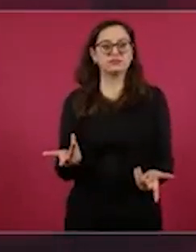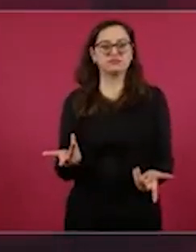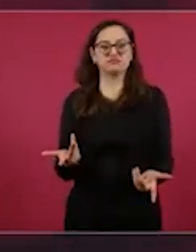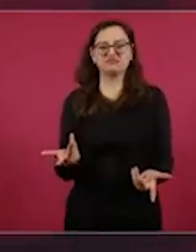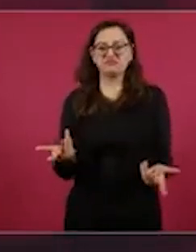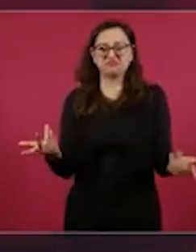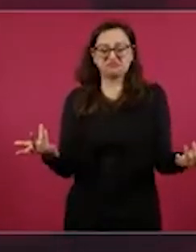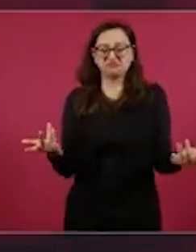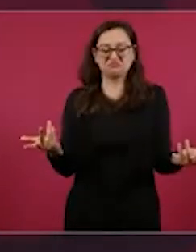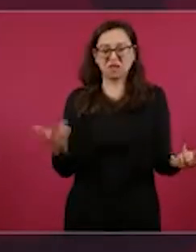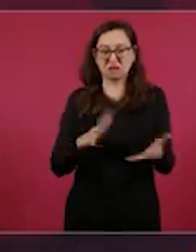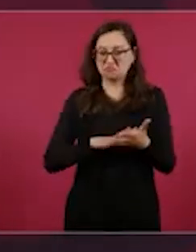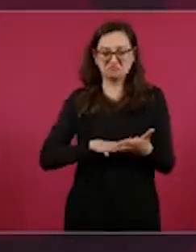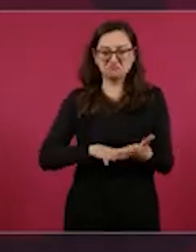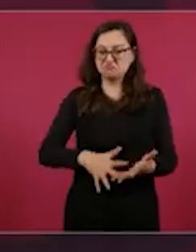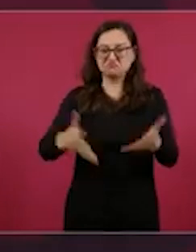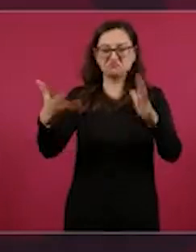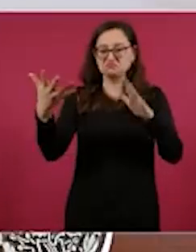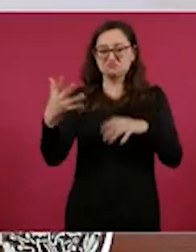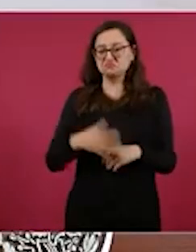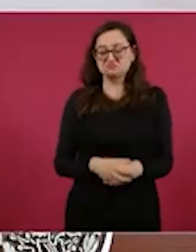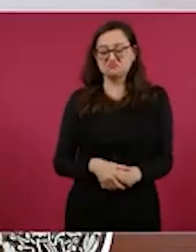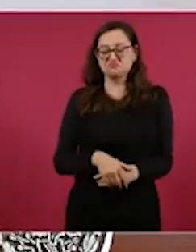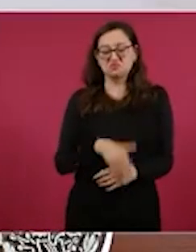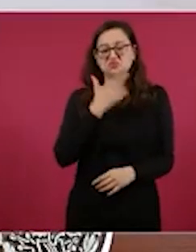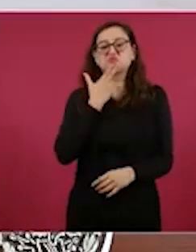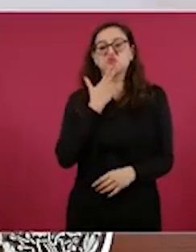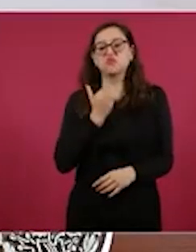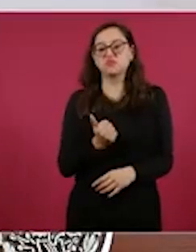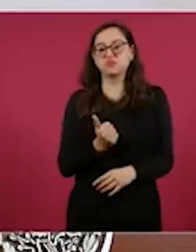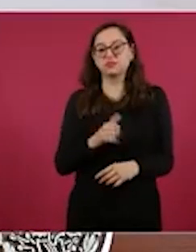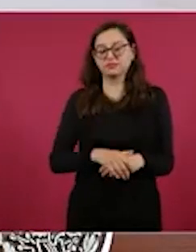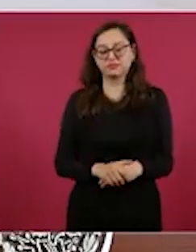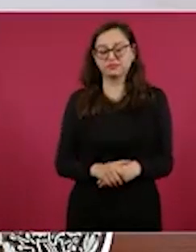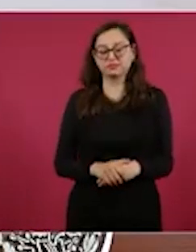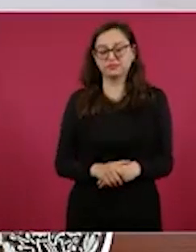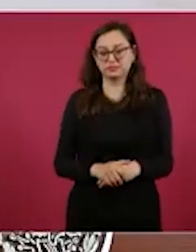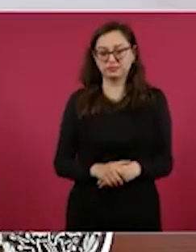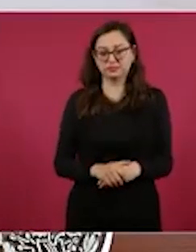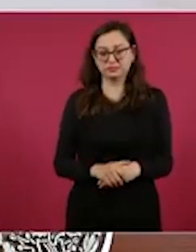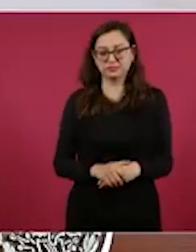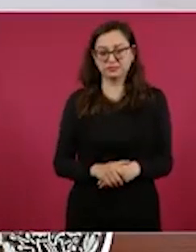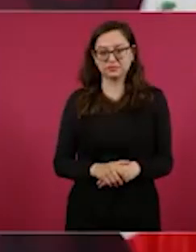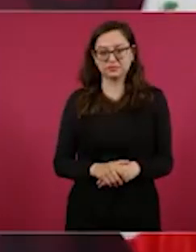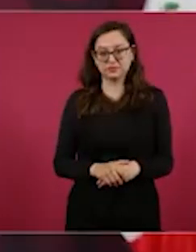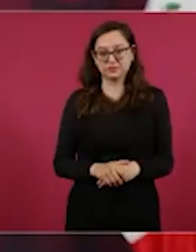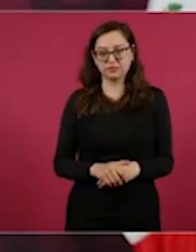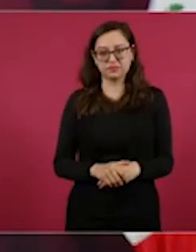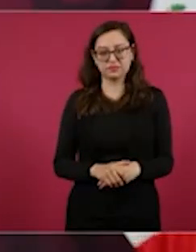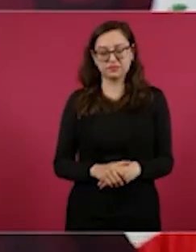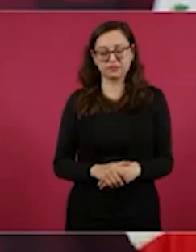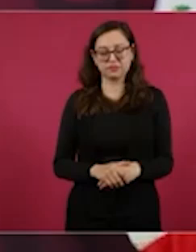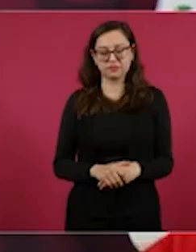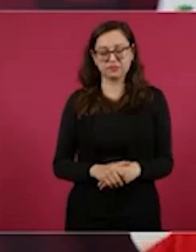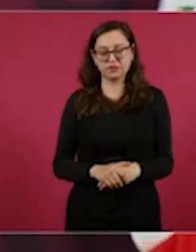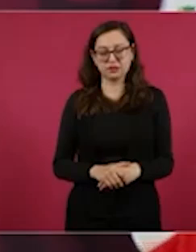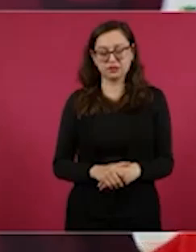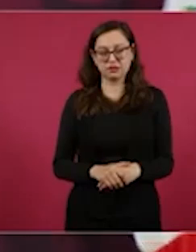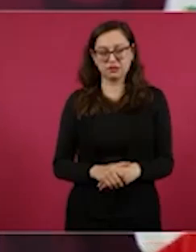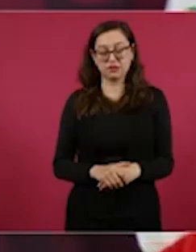que no es el camino a la violencia. Y yo confío que no va a